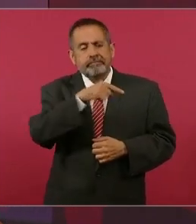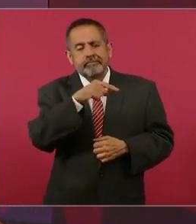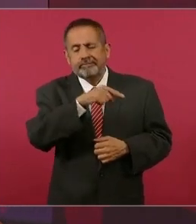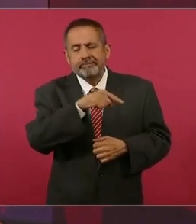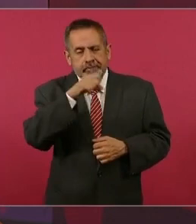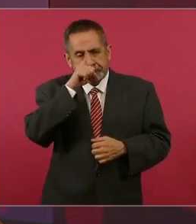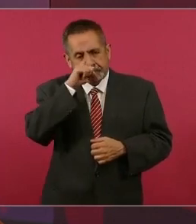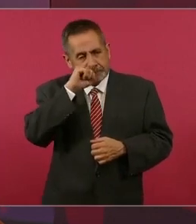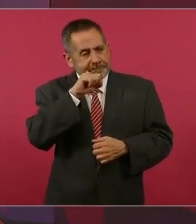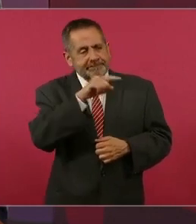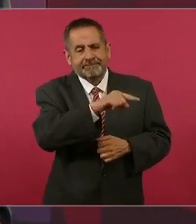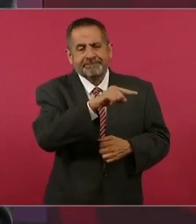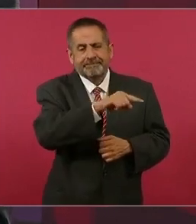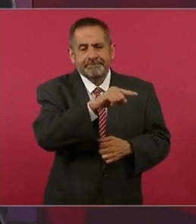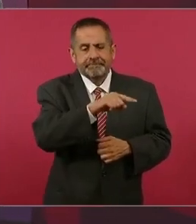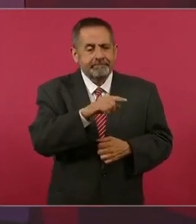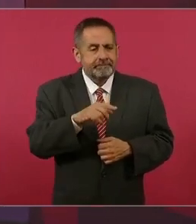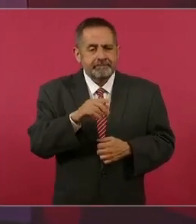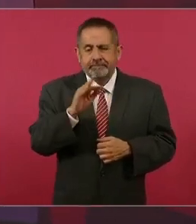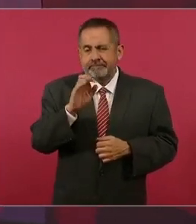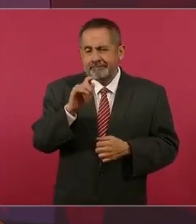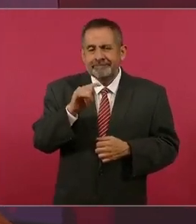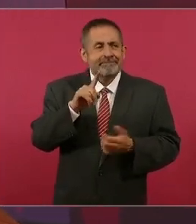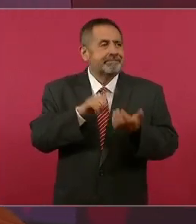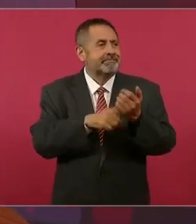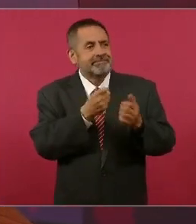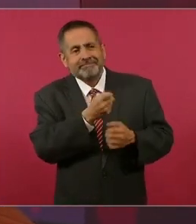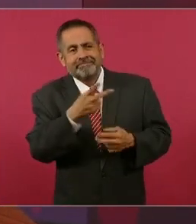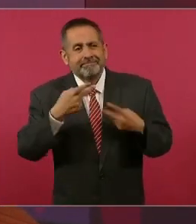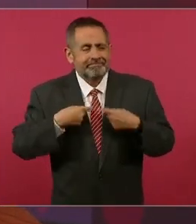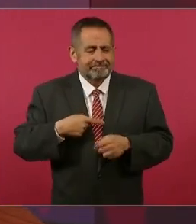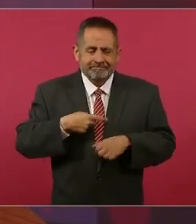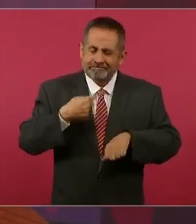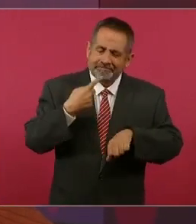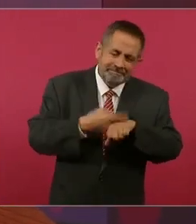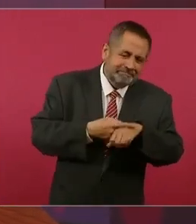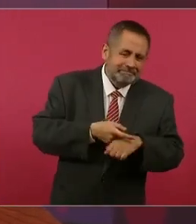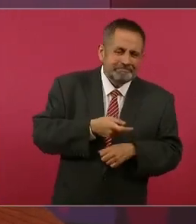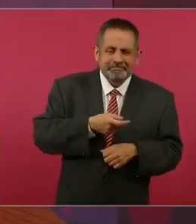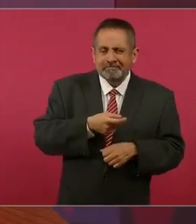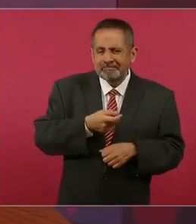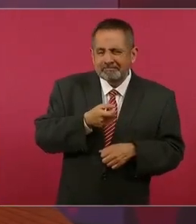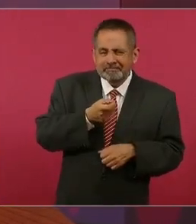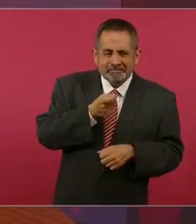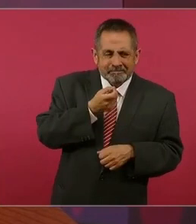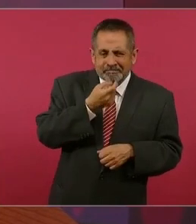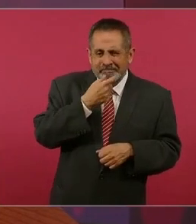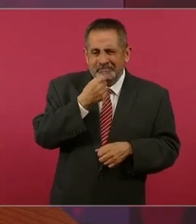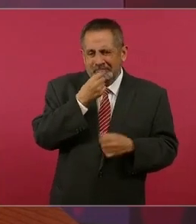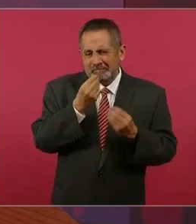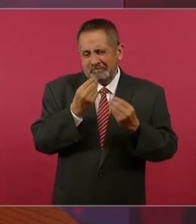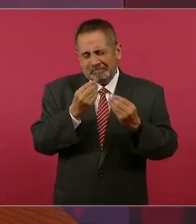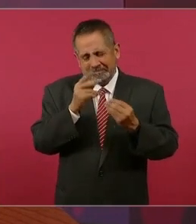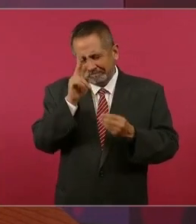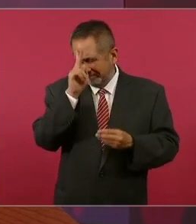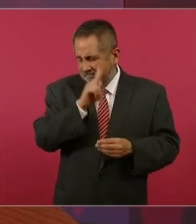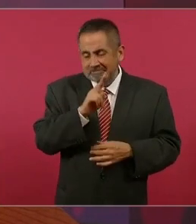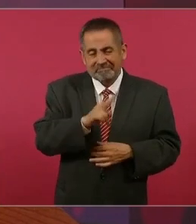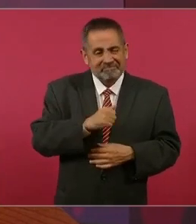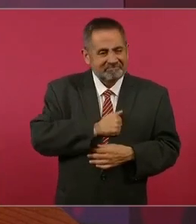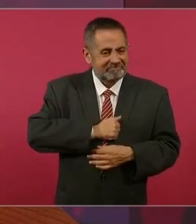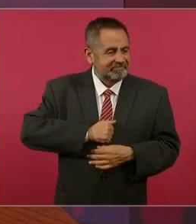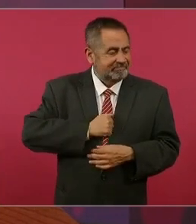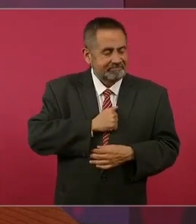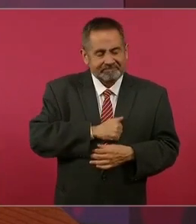lo de esta desgracia, ¿no?, del consumo del fentanilo en Estados Unidos, que es muy